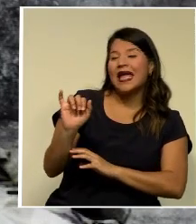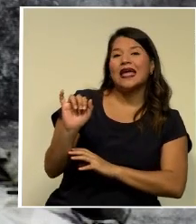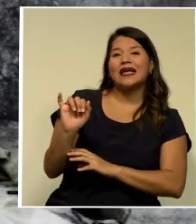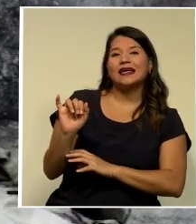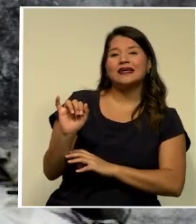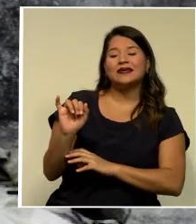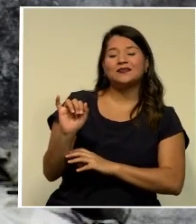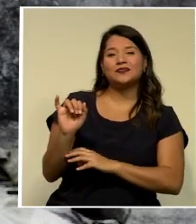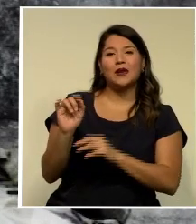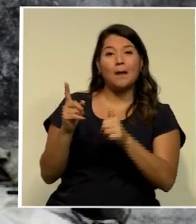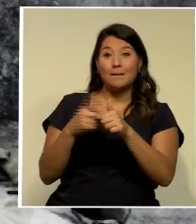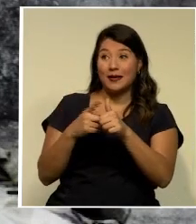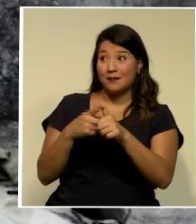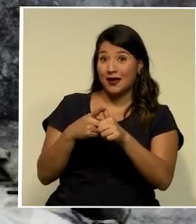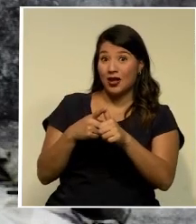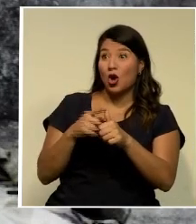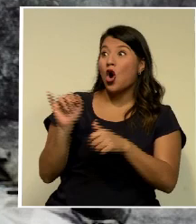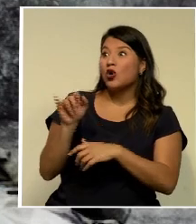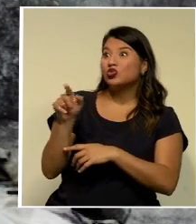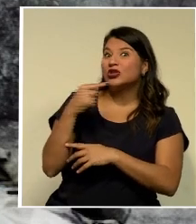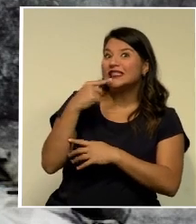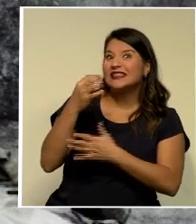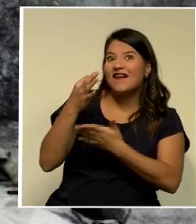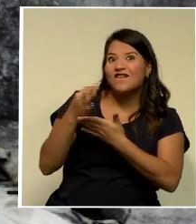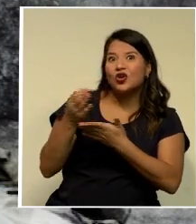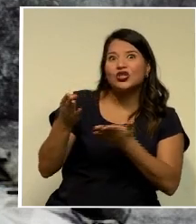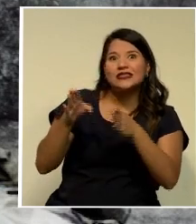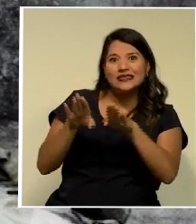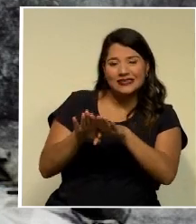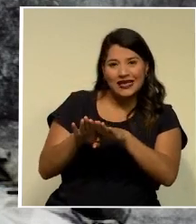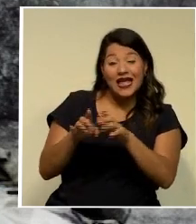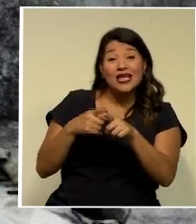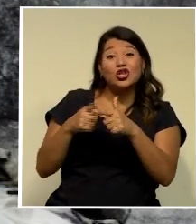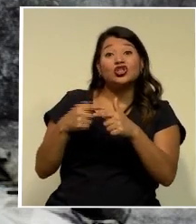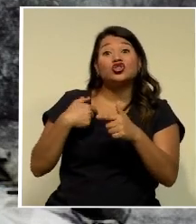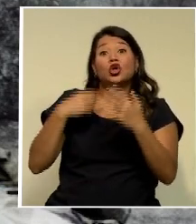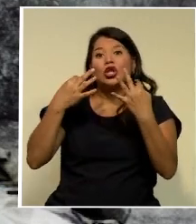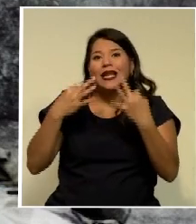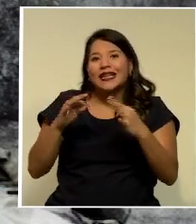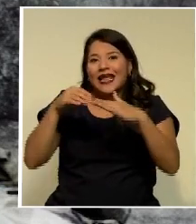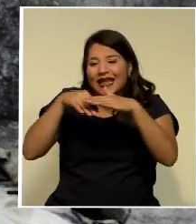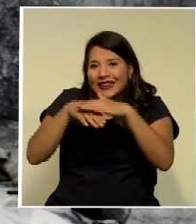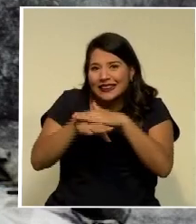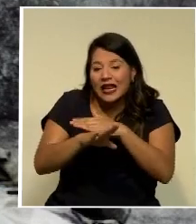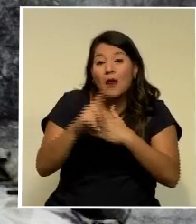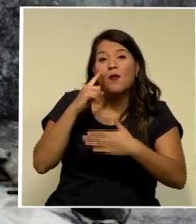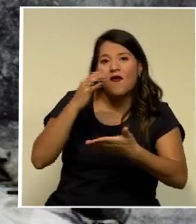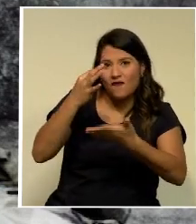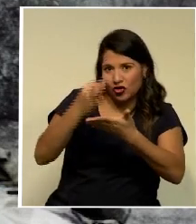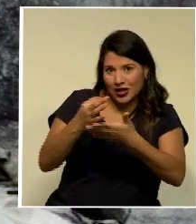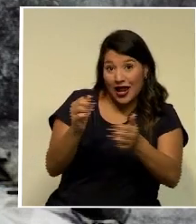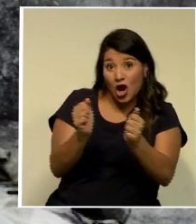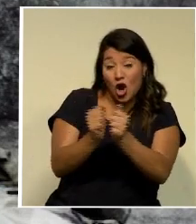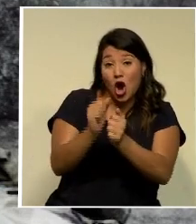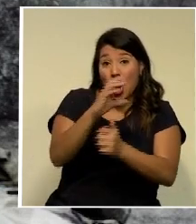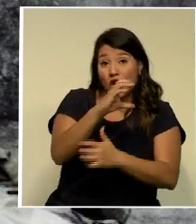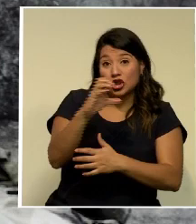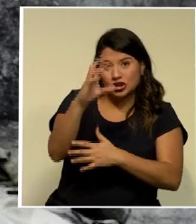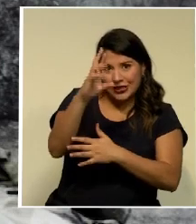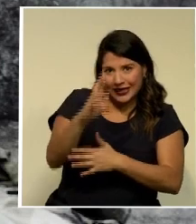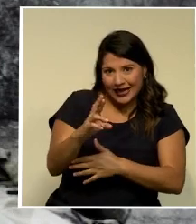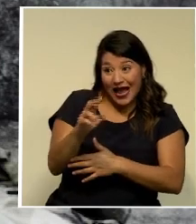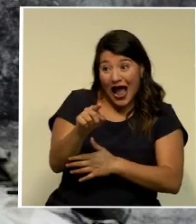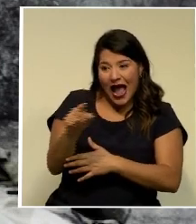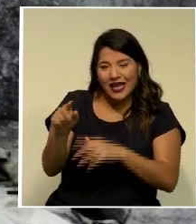primero es de que, como tú dices, estaba cerrado. Yo trato de entrar por la frontera terrestre y los grupos de